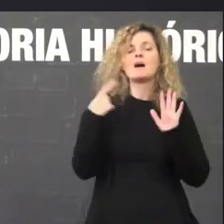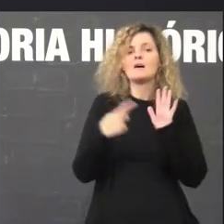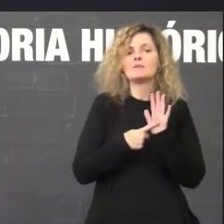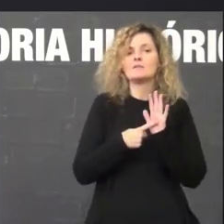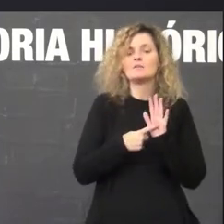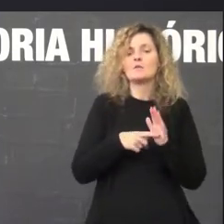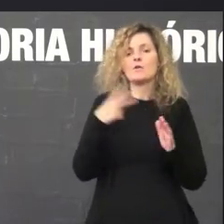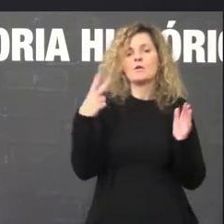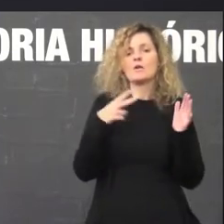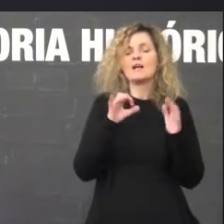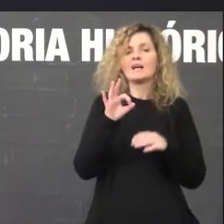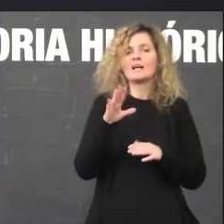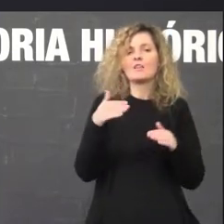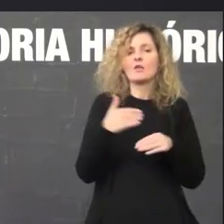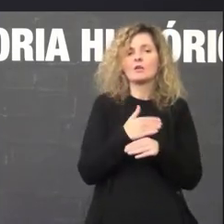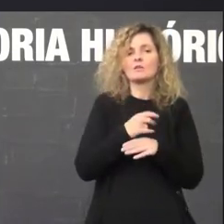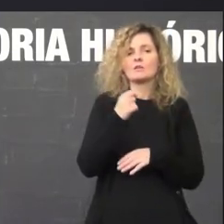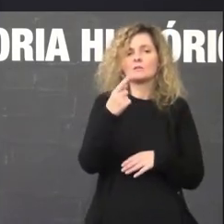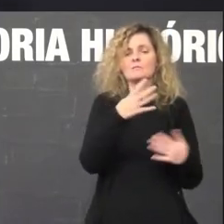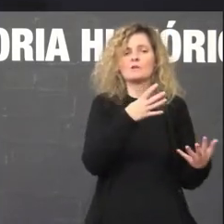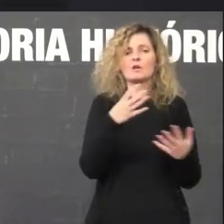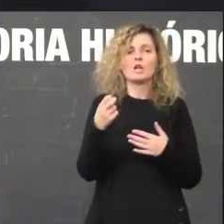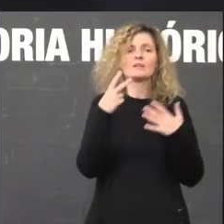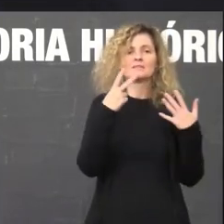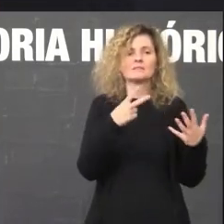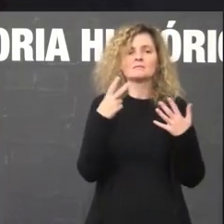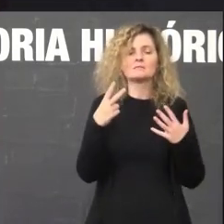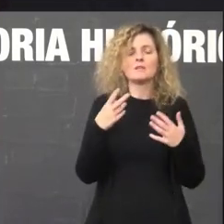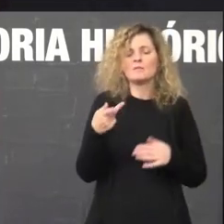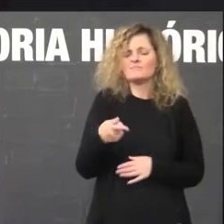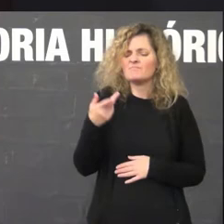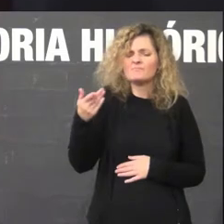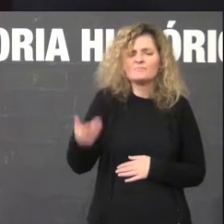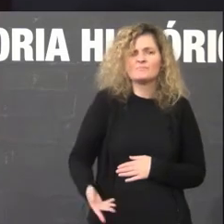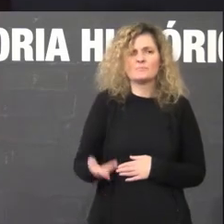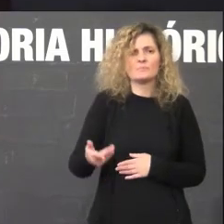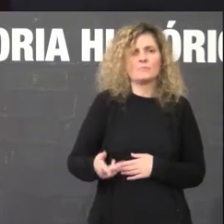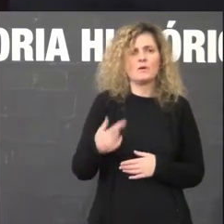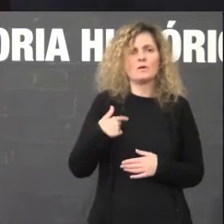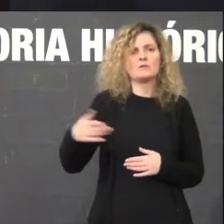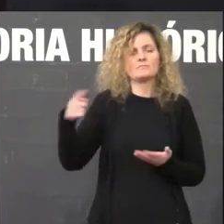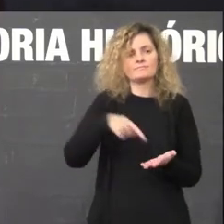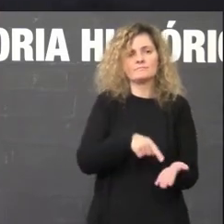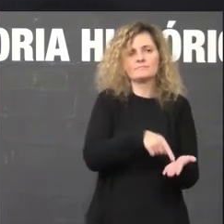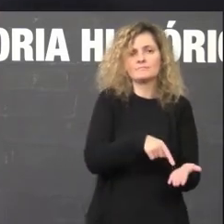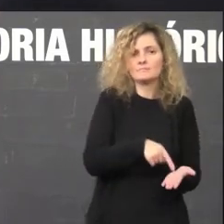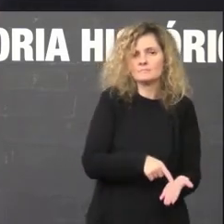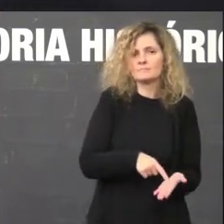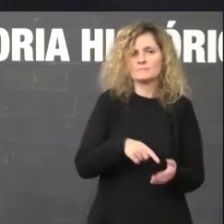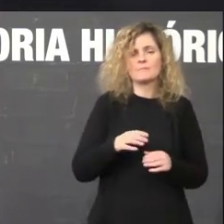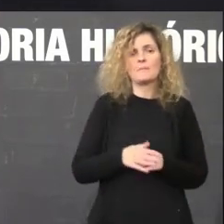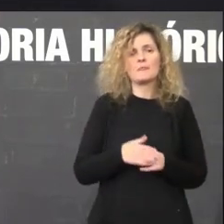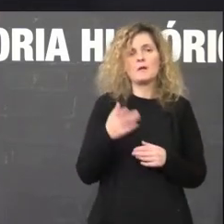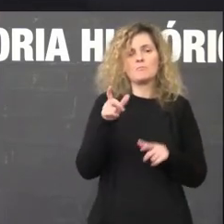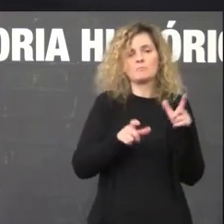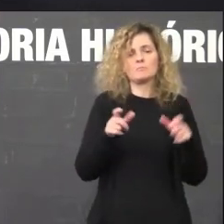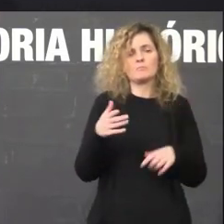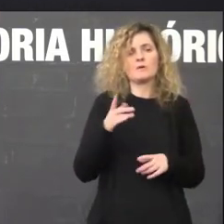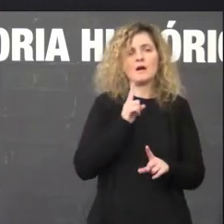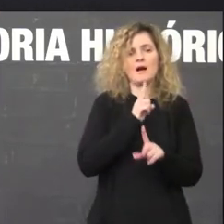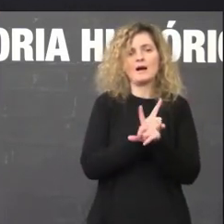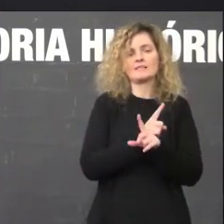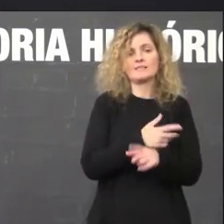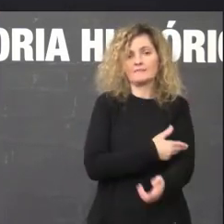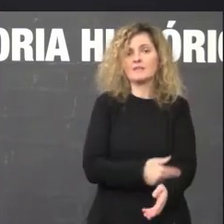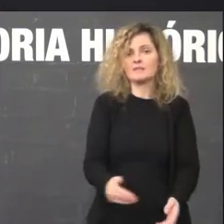Amnistía do 15 de outubro de 1977, moi importante e demandada e reivindicada pola posición